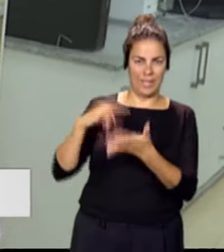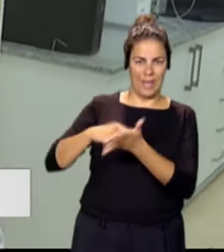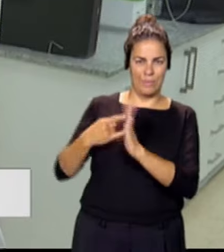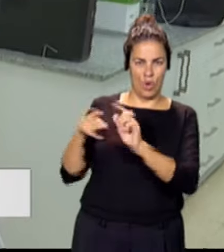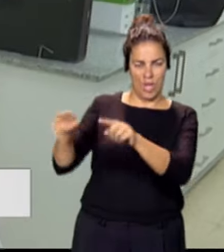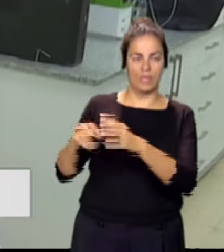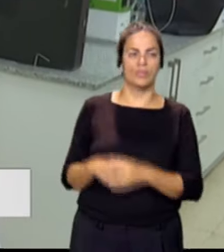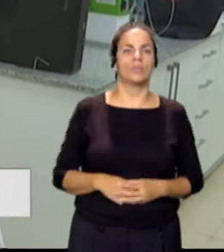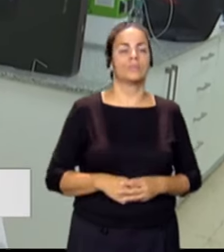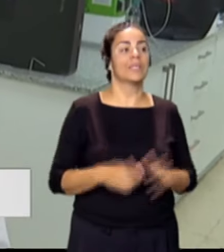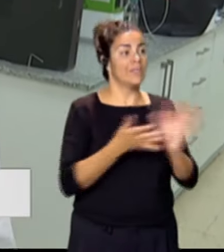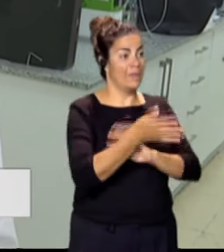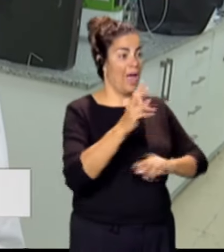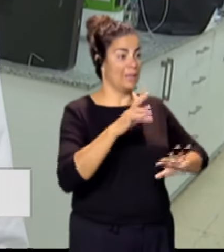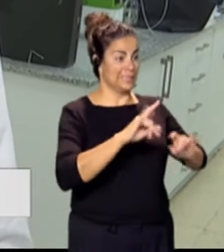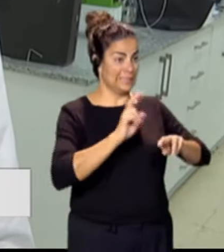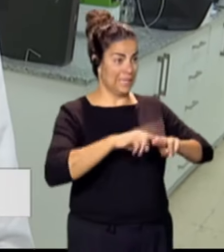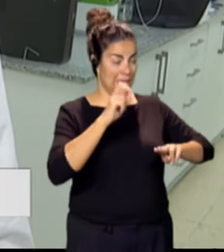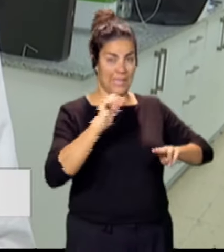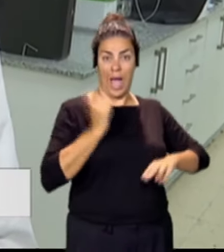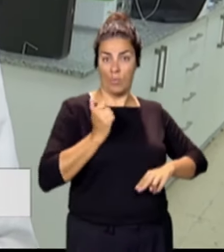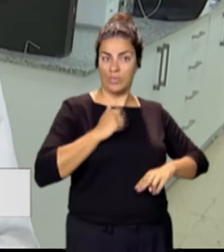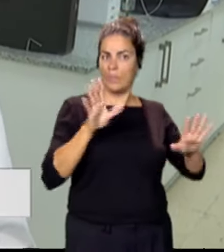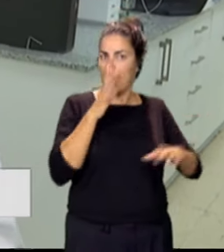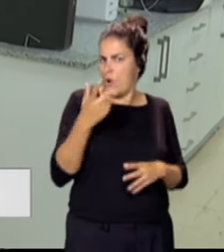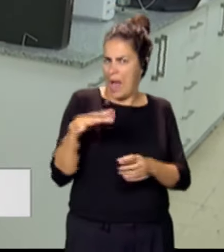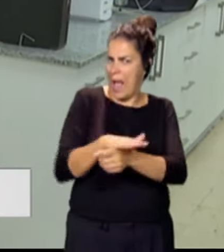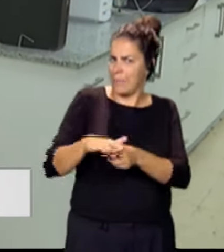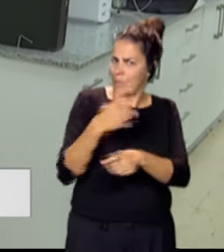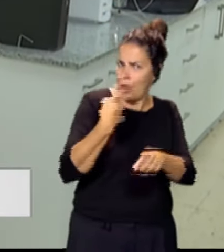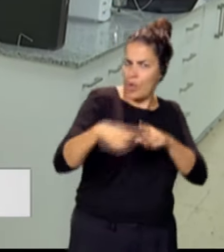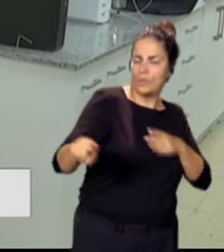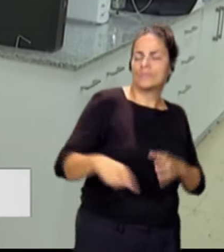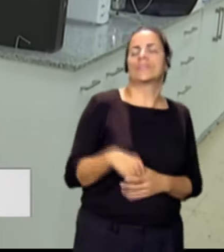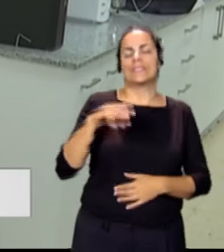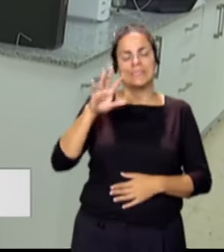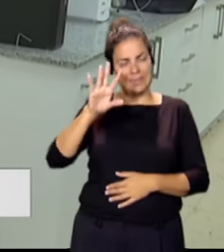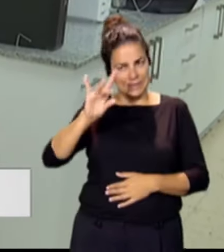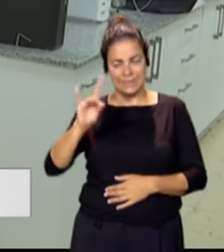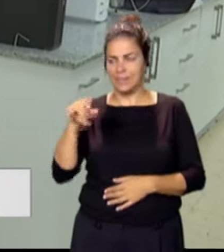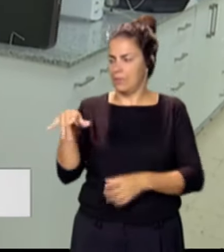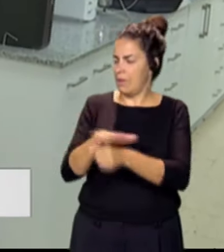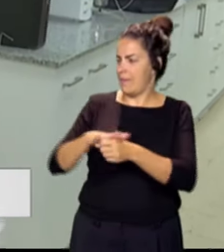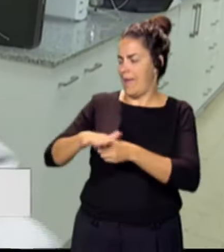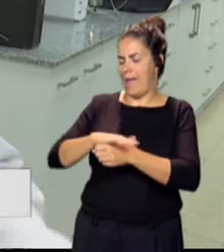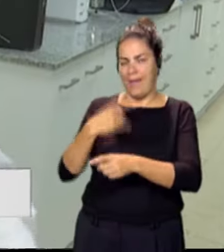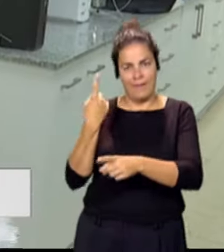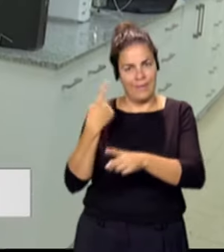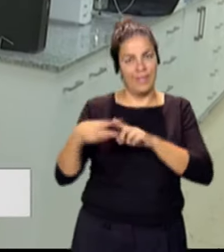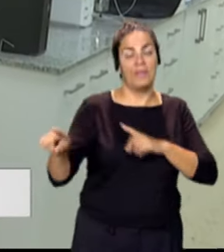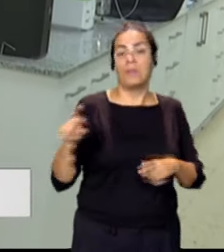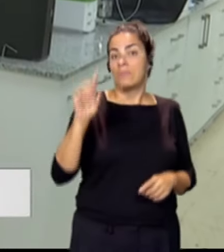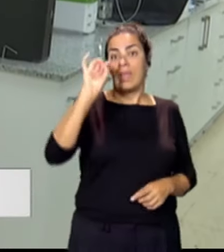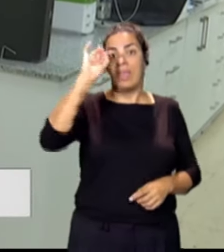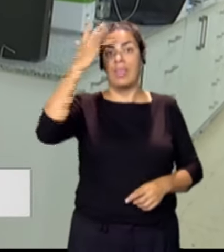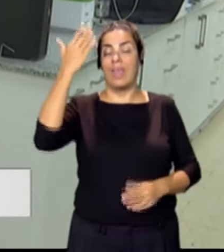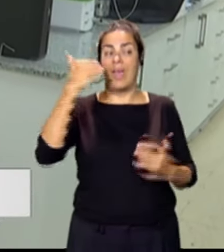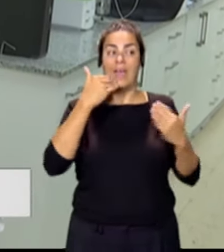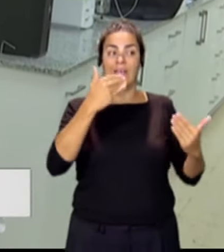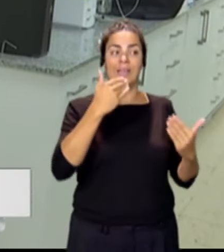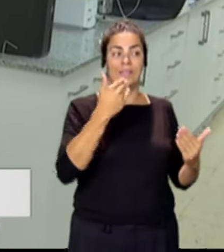segunda vida a las cenizas Pero esta vez en un campo con completamente diferente Sí en un campo completamente diferente fue una idea que surgió de la escuela de